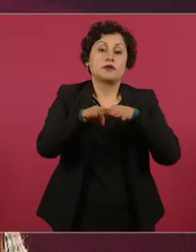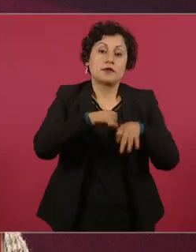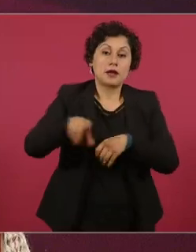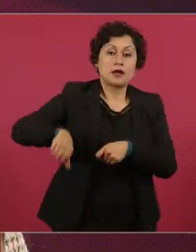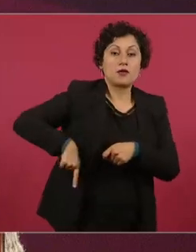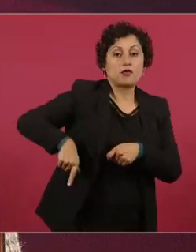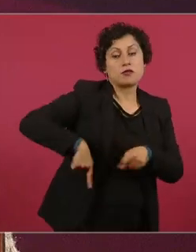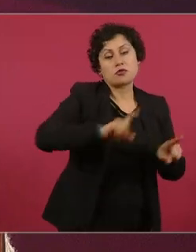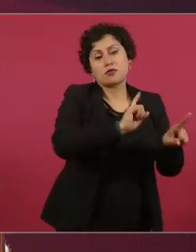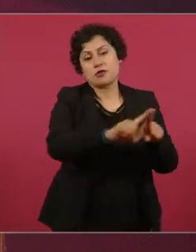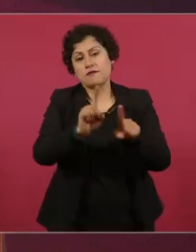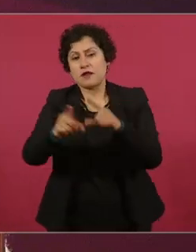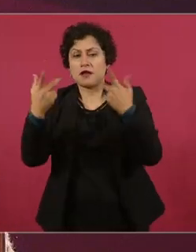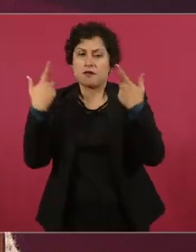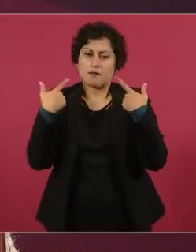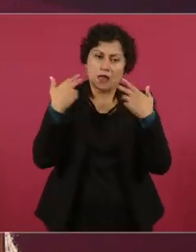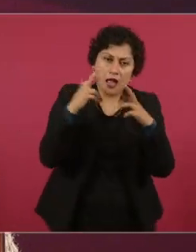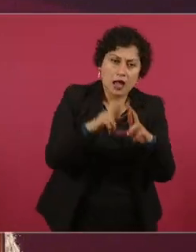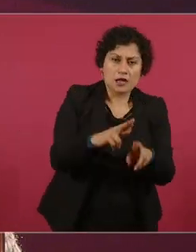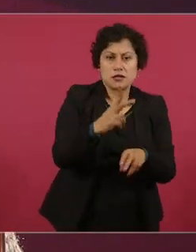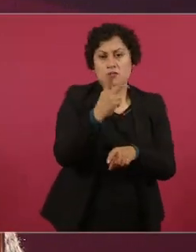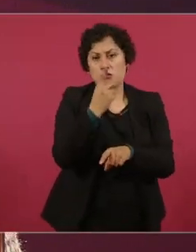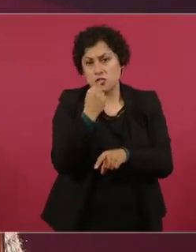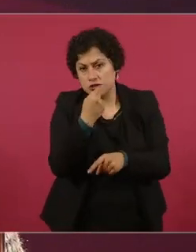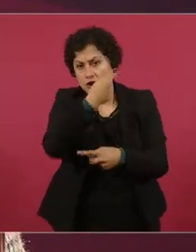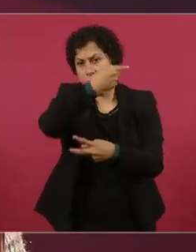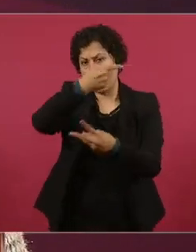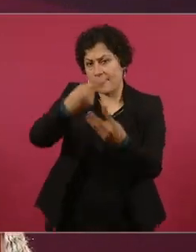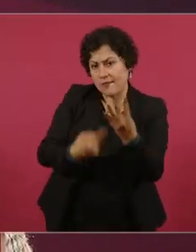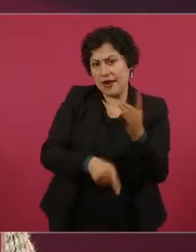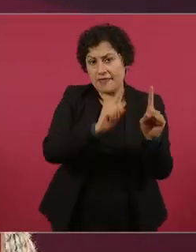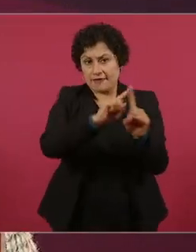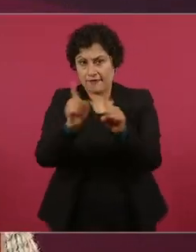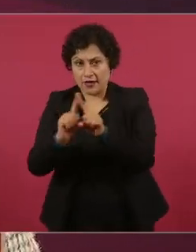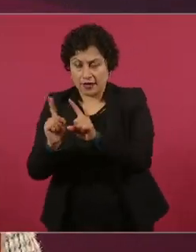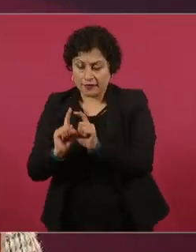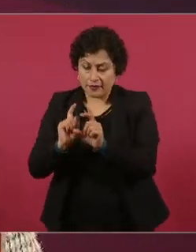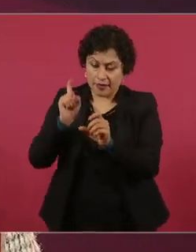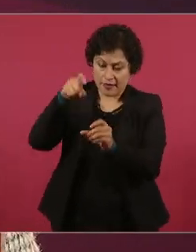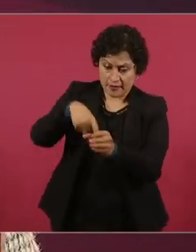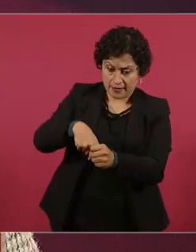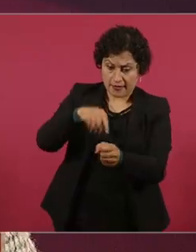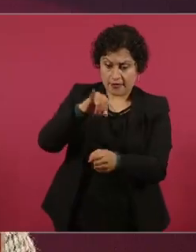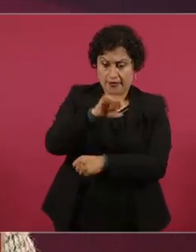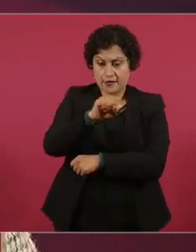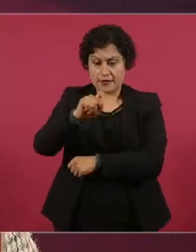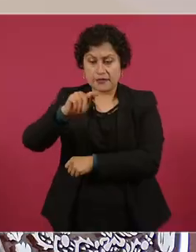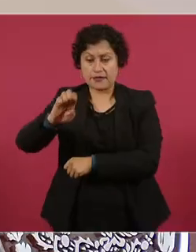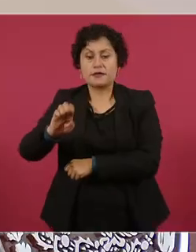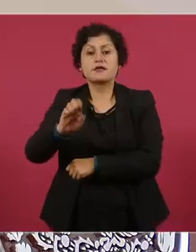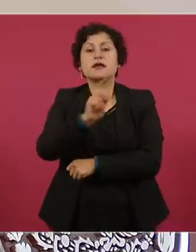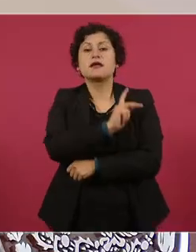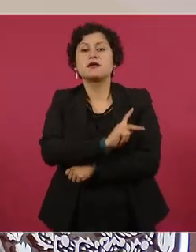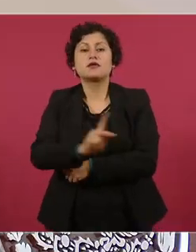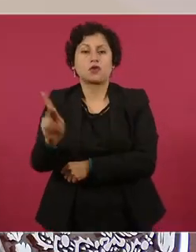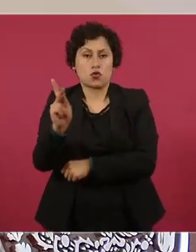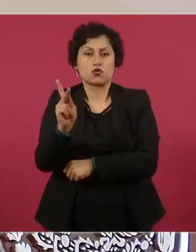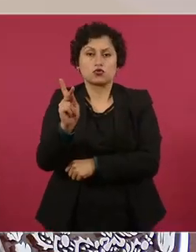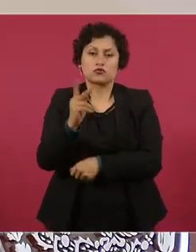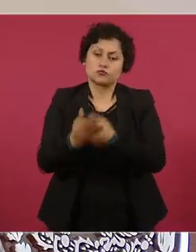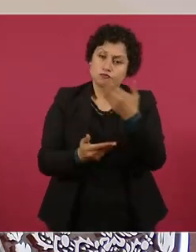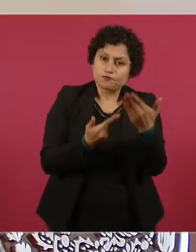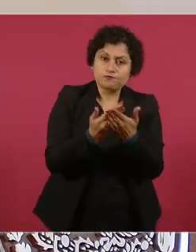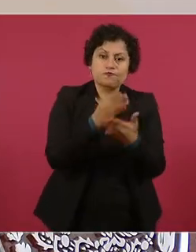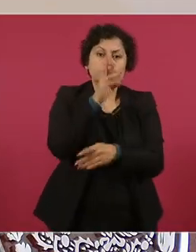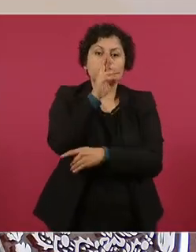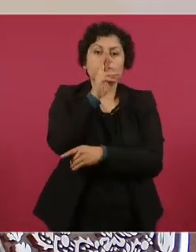los policías, todos los que tenemos derecho al servicio del Issste, podamos tener un mejor servicio